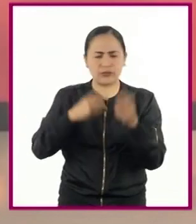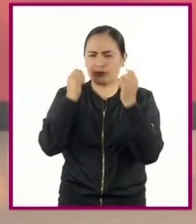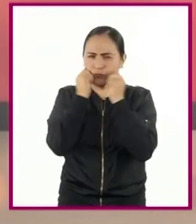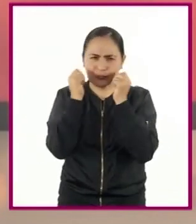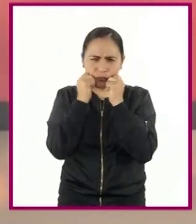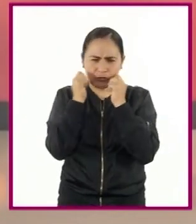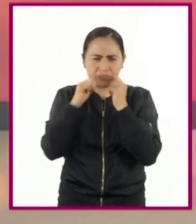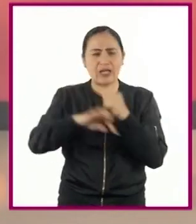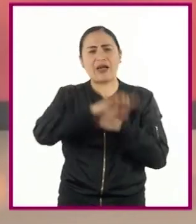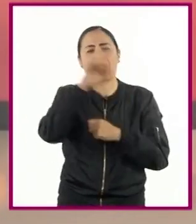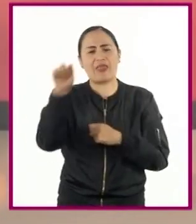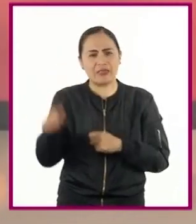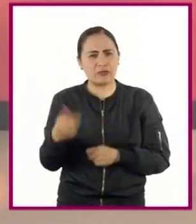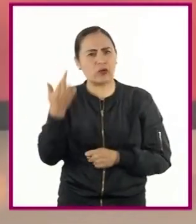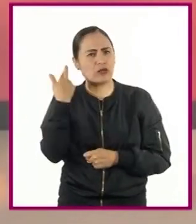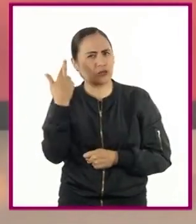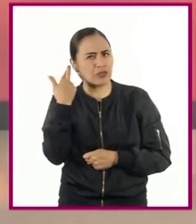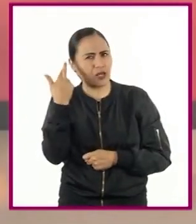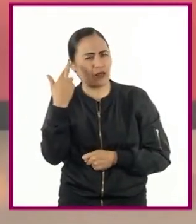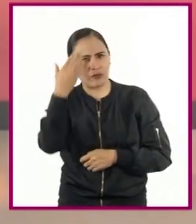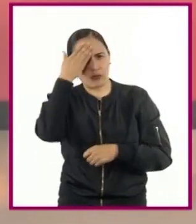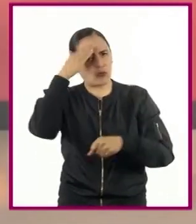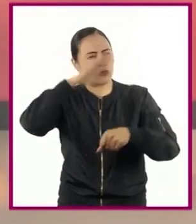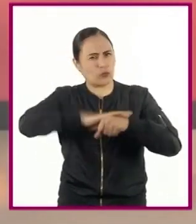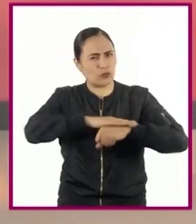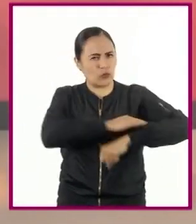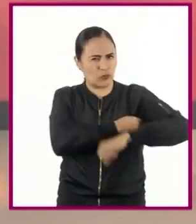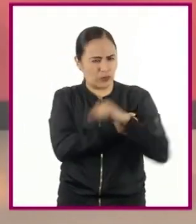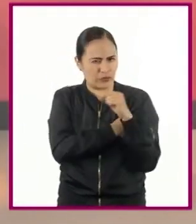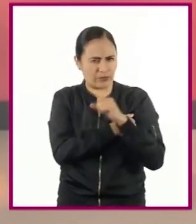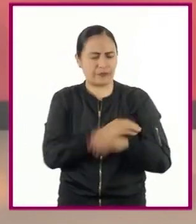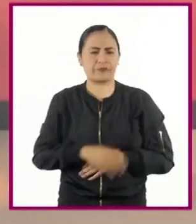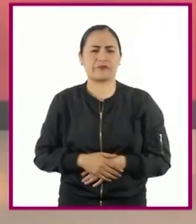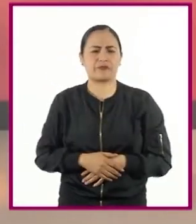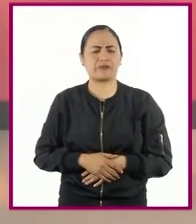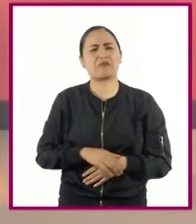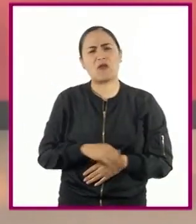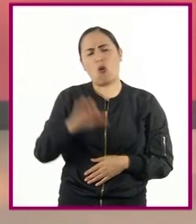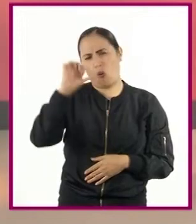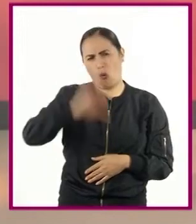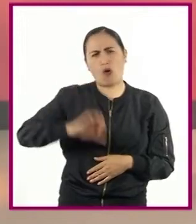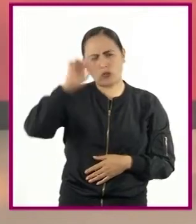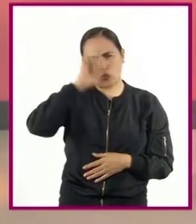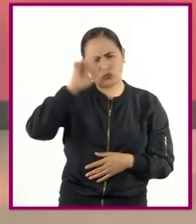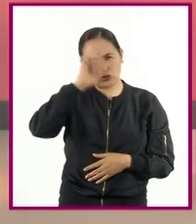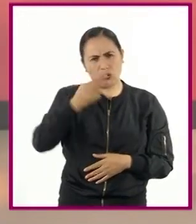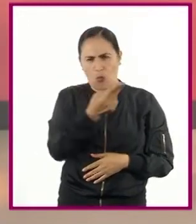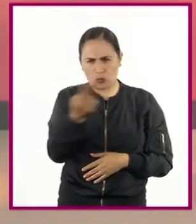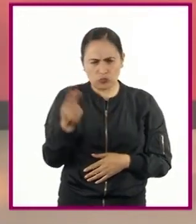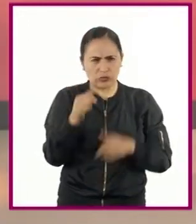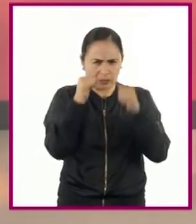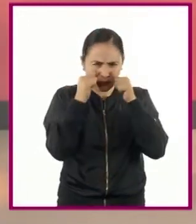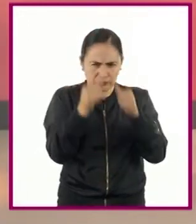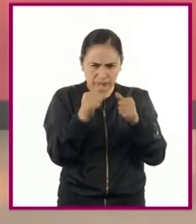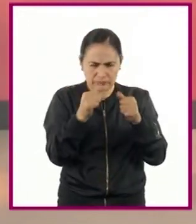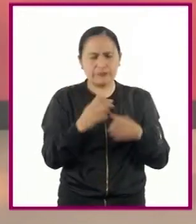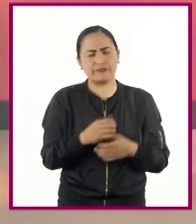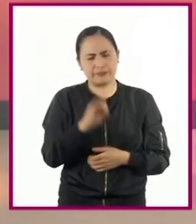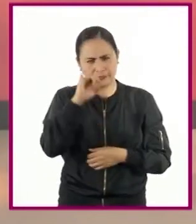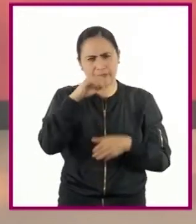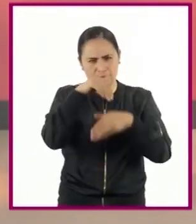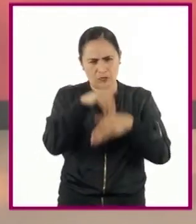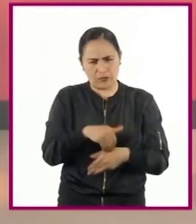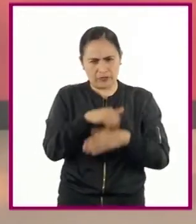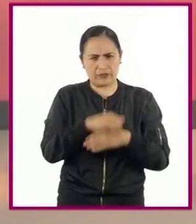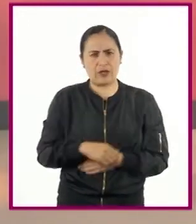antes de grabar su guión. Pueden seguir las recomendaciones que se dieron durante la sesión. En esta sesión trabajamos con